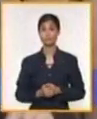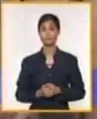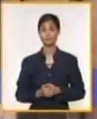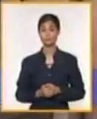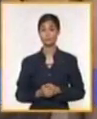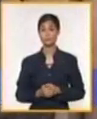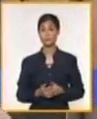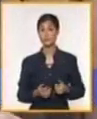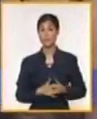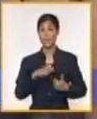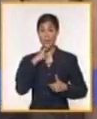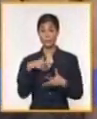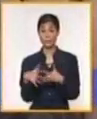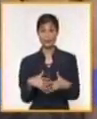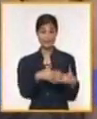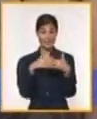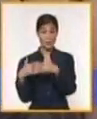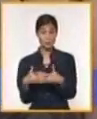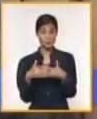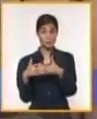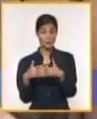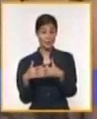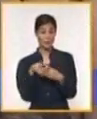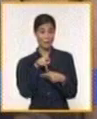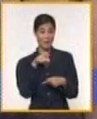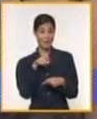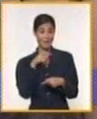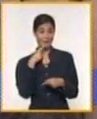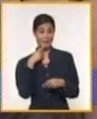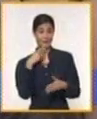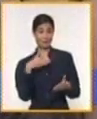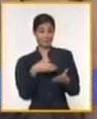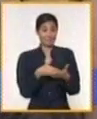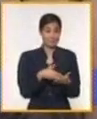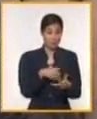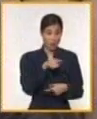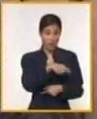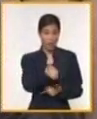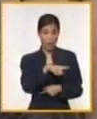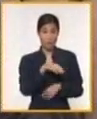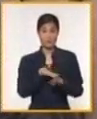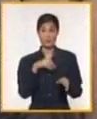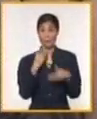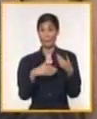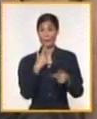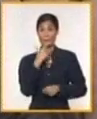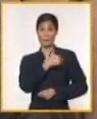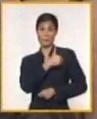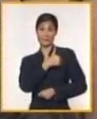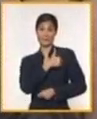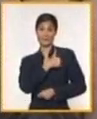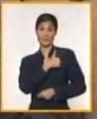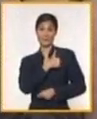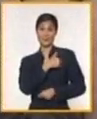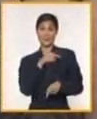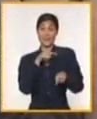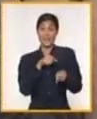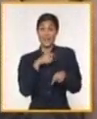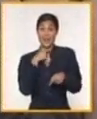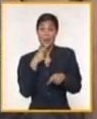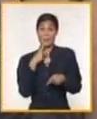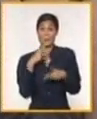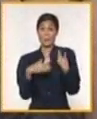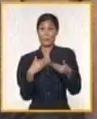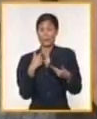Si Estados Unidos interviniera en este terreno, especialmente mediante una implicación militar, el daño que sufriría sería sin duda irreparable.